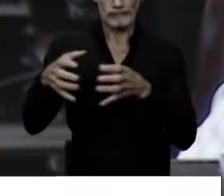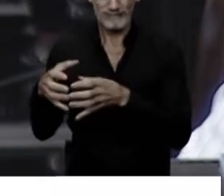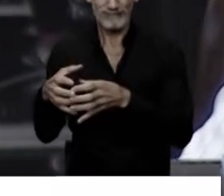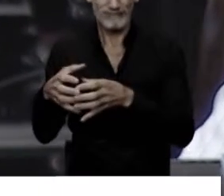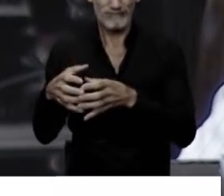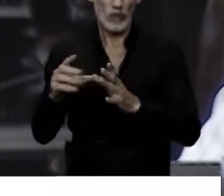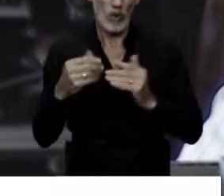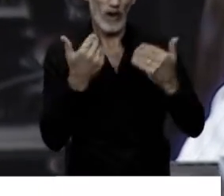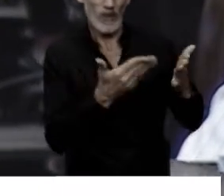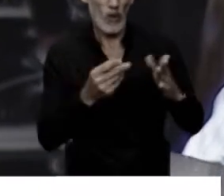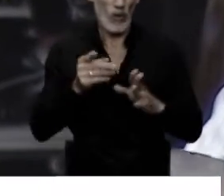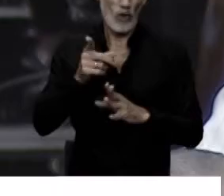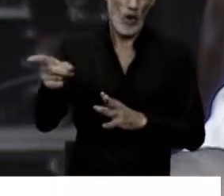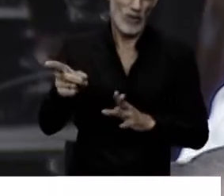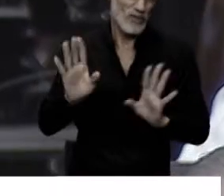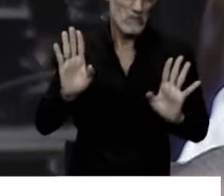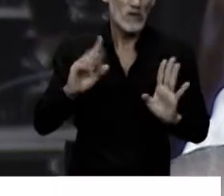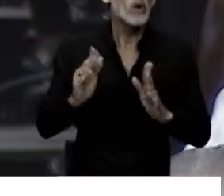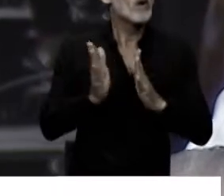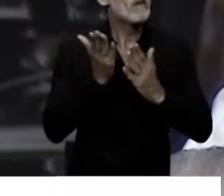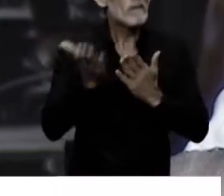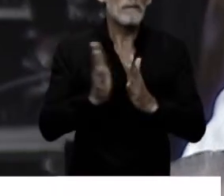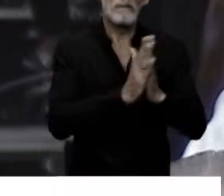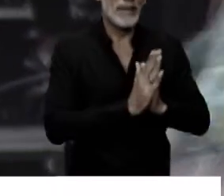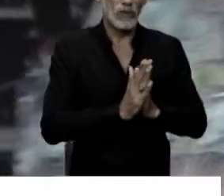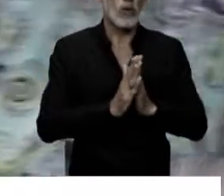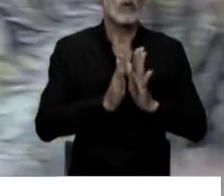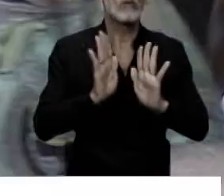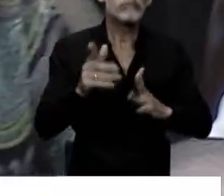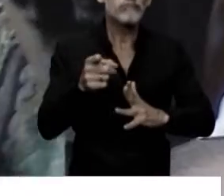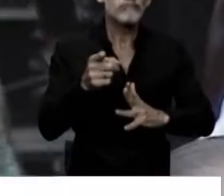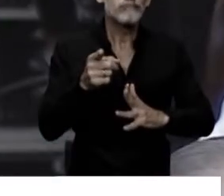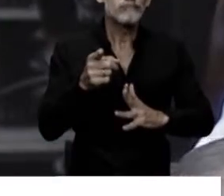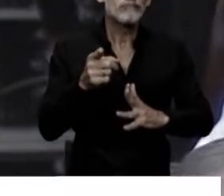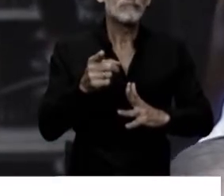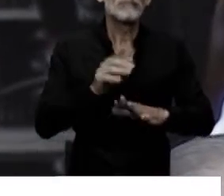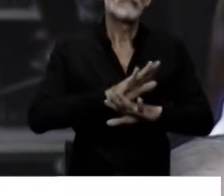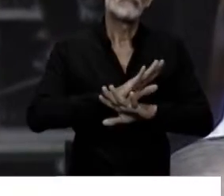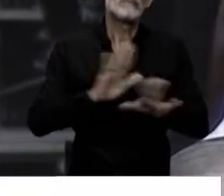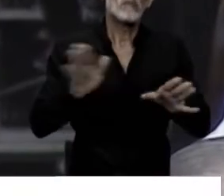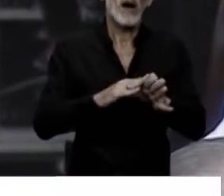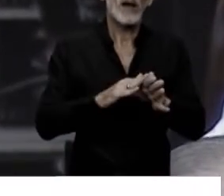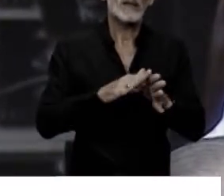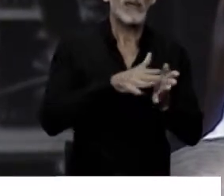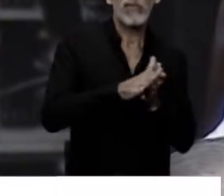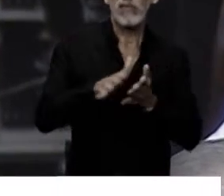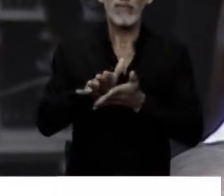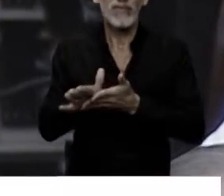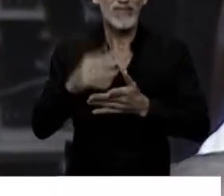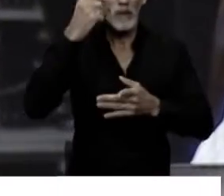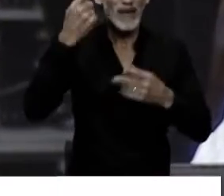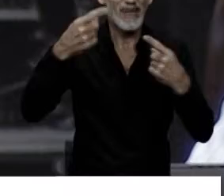como de aquellos que se oponen al proyecto, les pido sinceramente que dejen en algún punto de atropellar a quienes